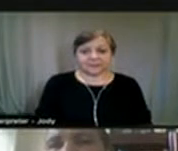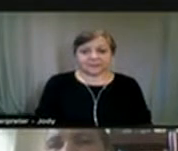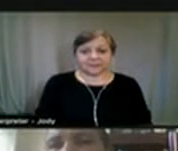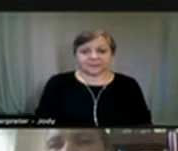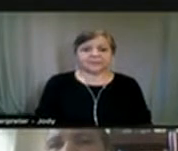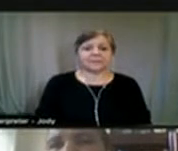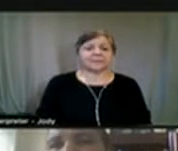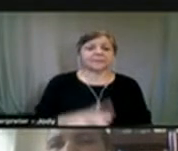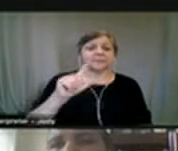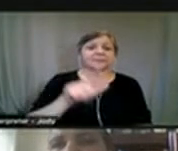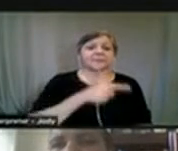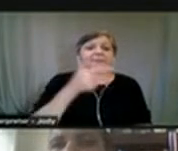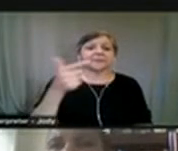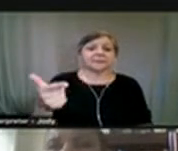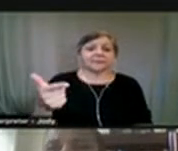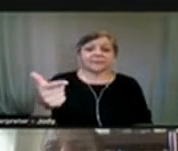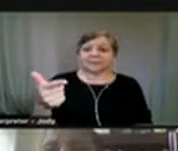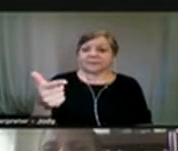I'll pass it to